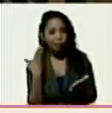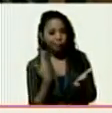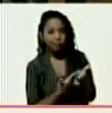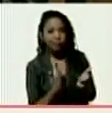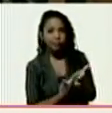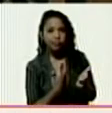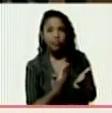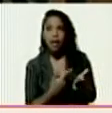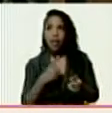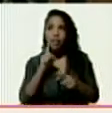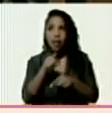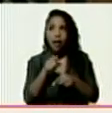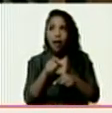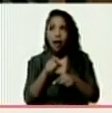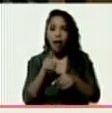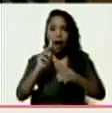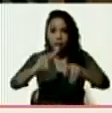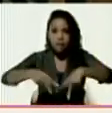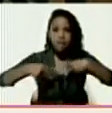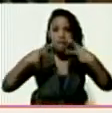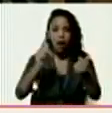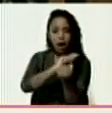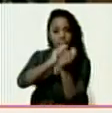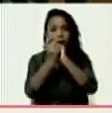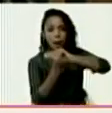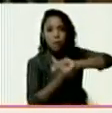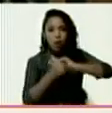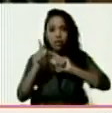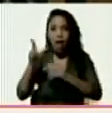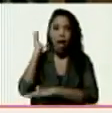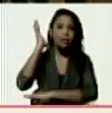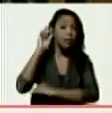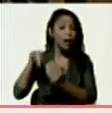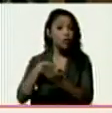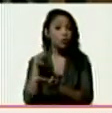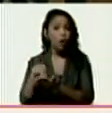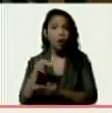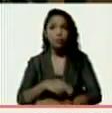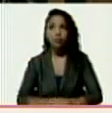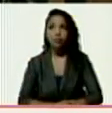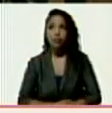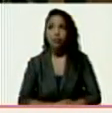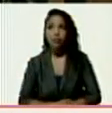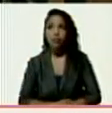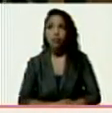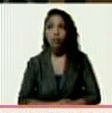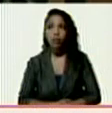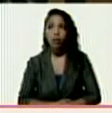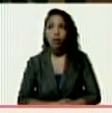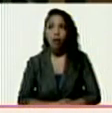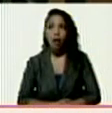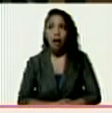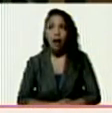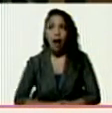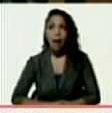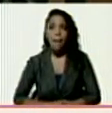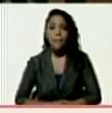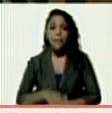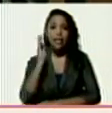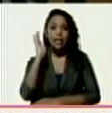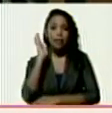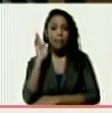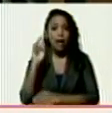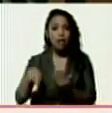génesis de lo que es la renovación y el cambio de la Asamblea Nacional. Una Asamblea Nacional que el día de